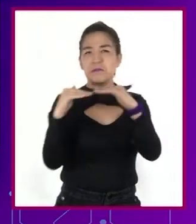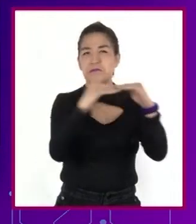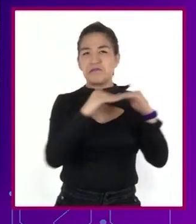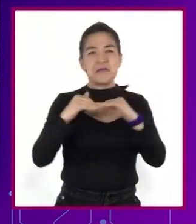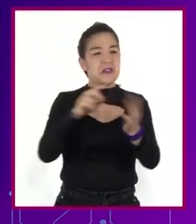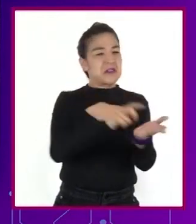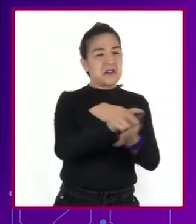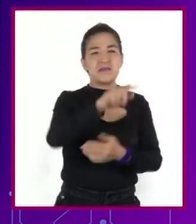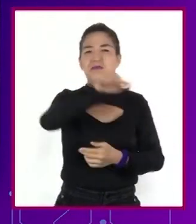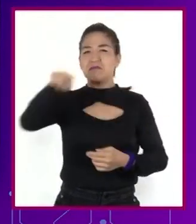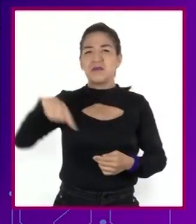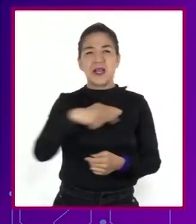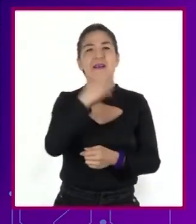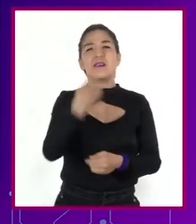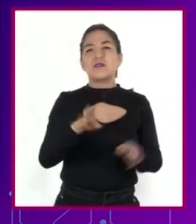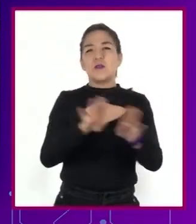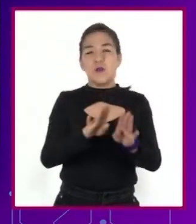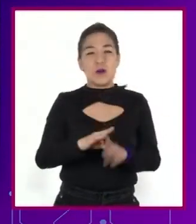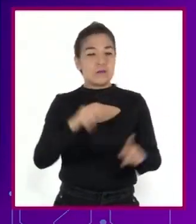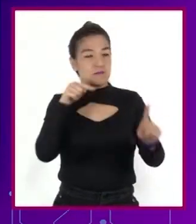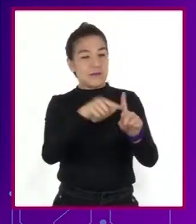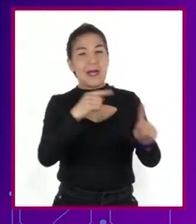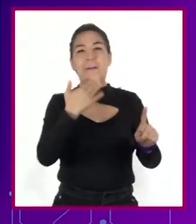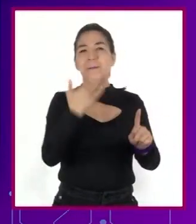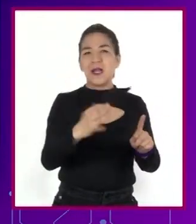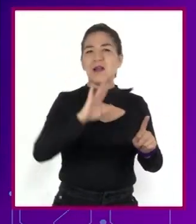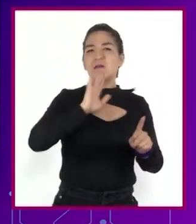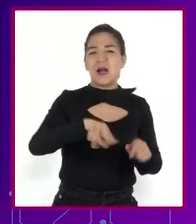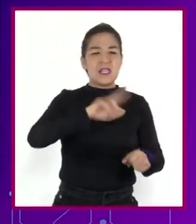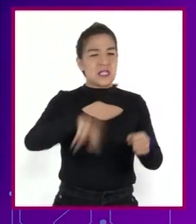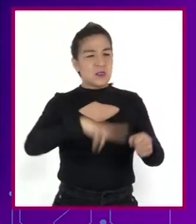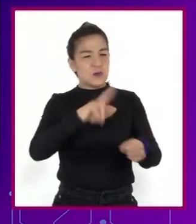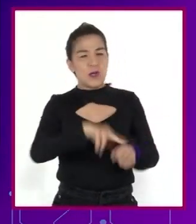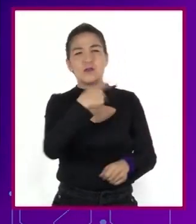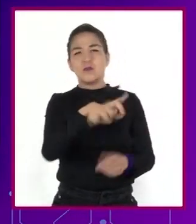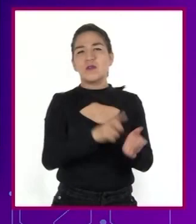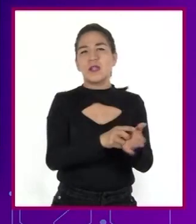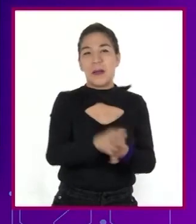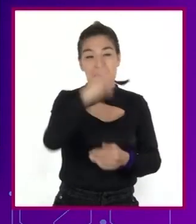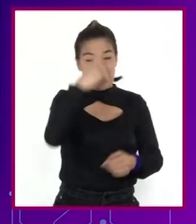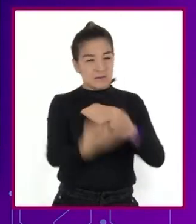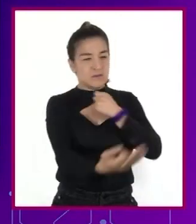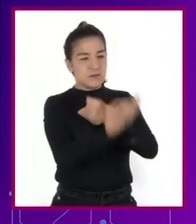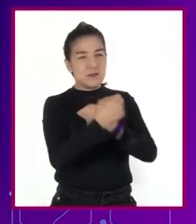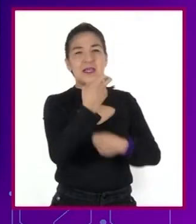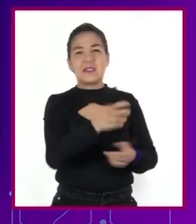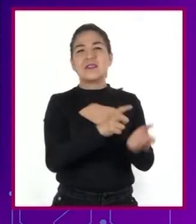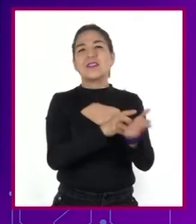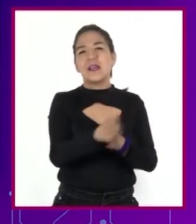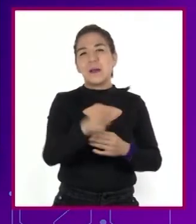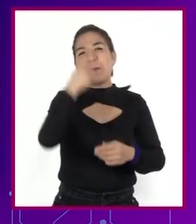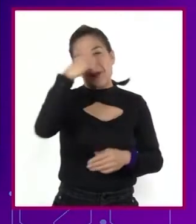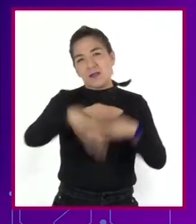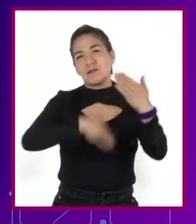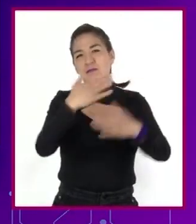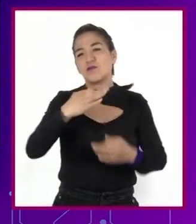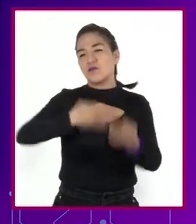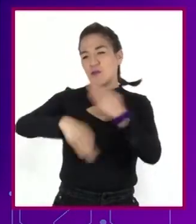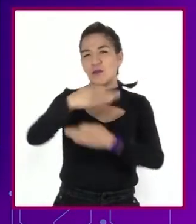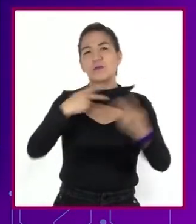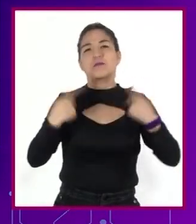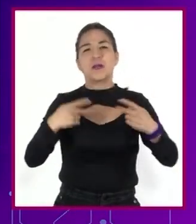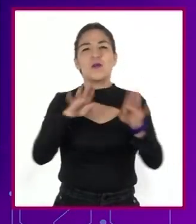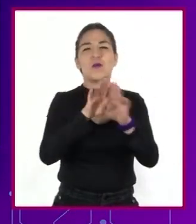y señalan las acciones correctas y naturales que actúan a nuestro favor y se concretan al relacionarnos con los